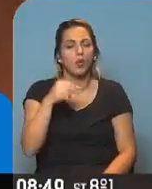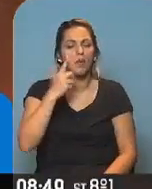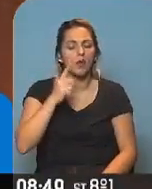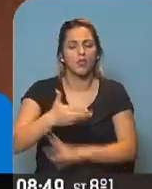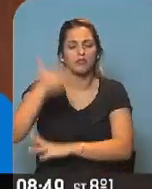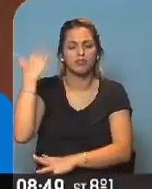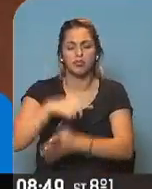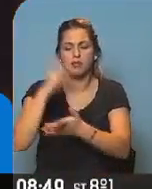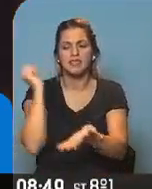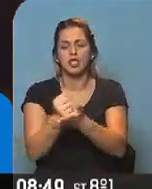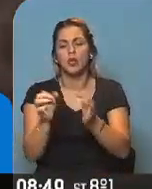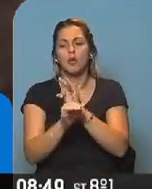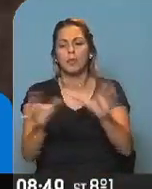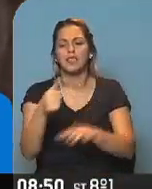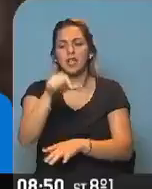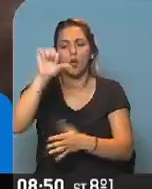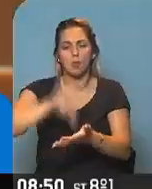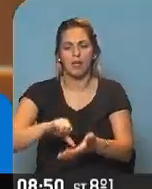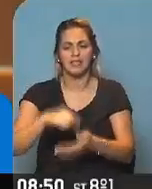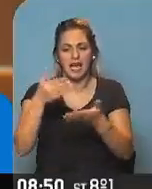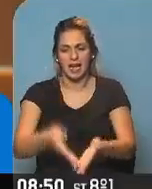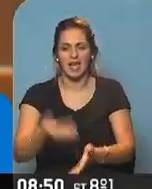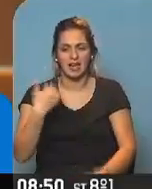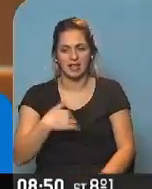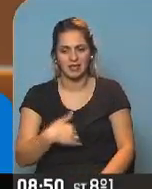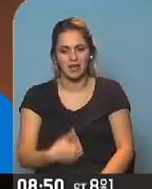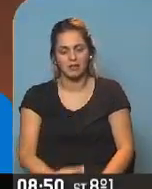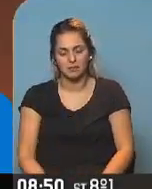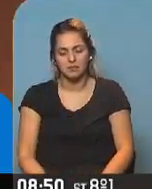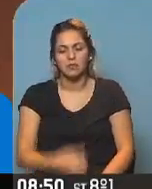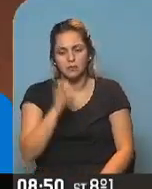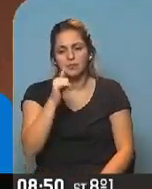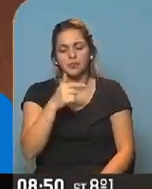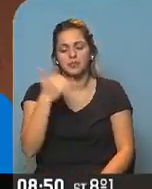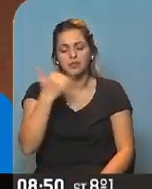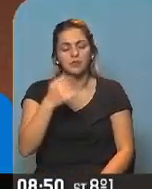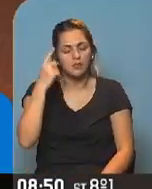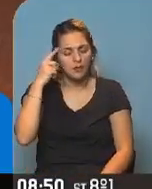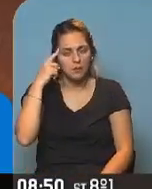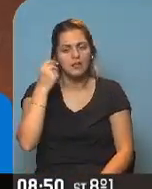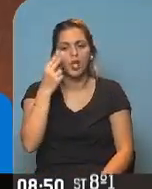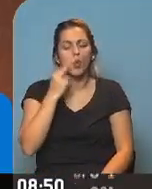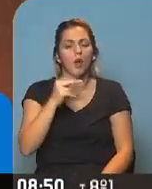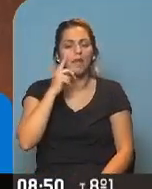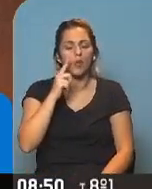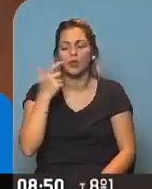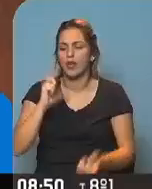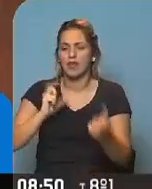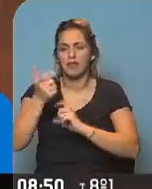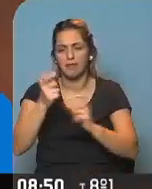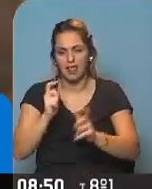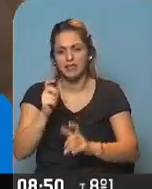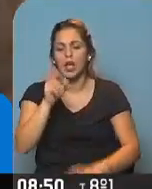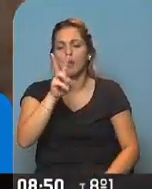sello por la independencia de un país en este caso el de la argentina y hay que pensar que el 9 de julio a diferencia del 25 de